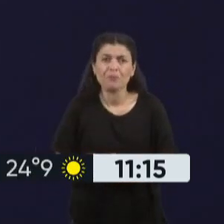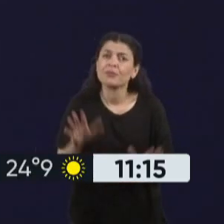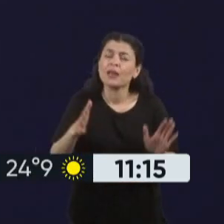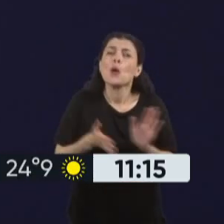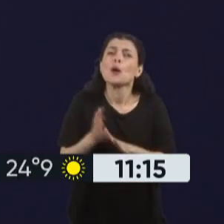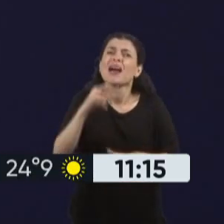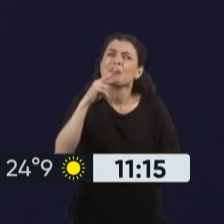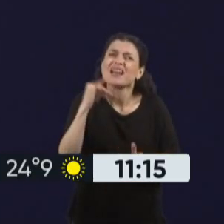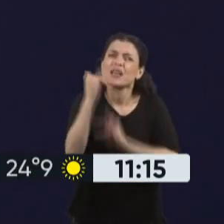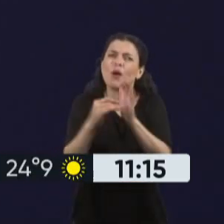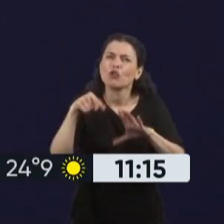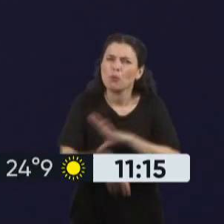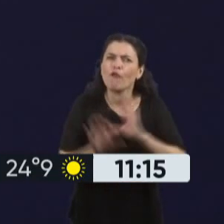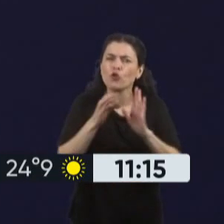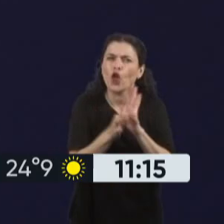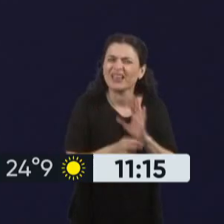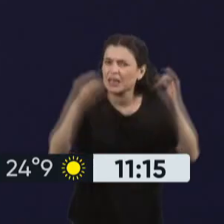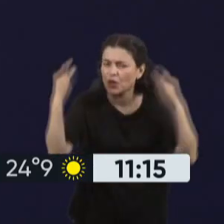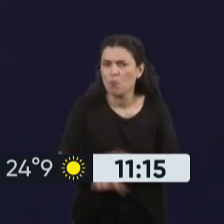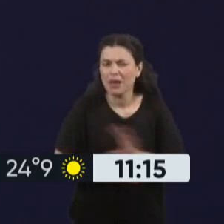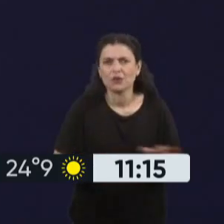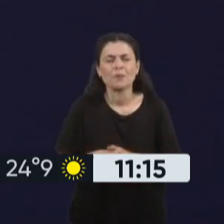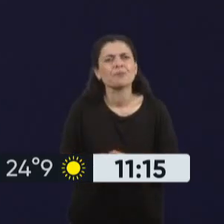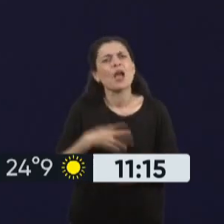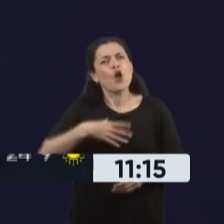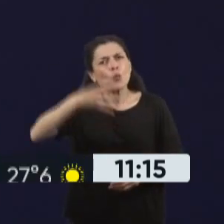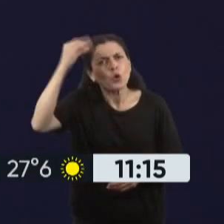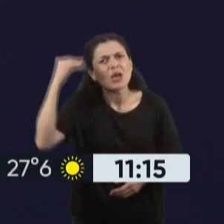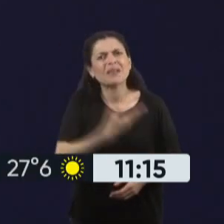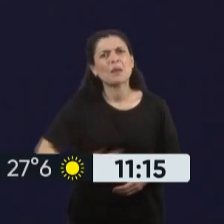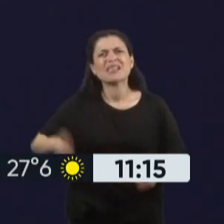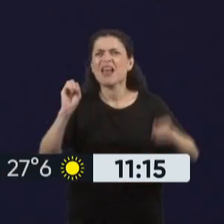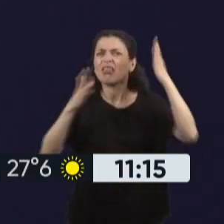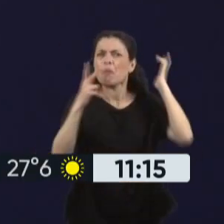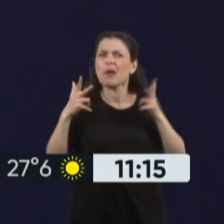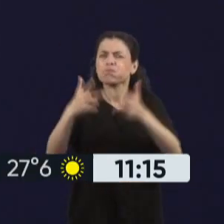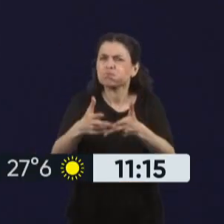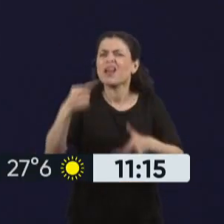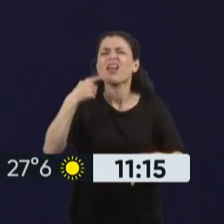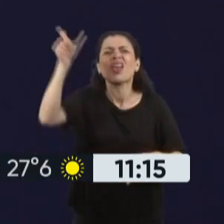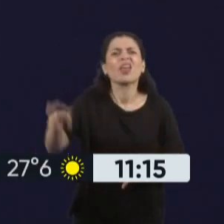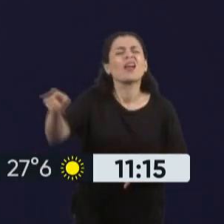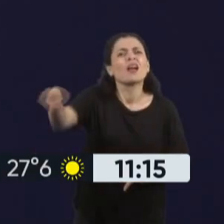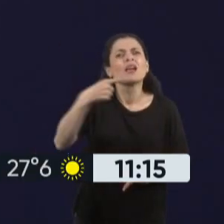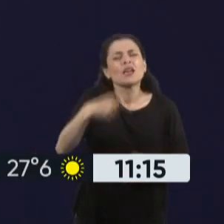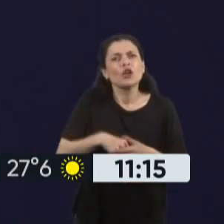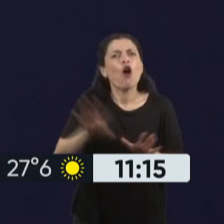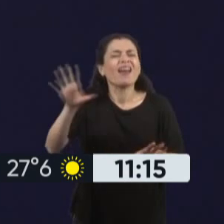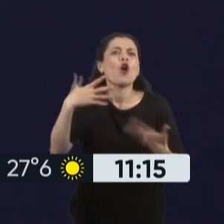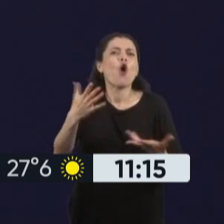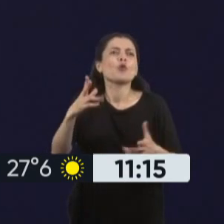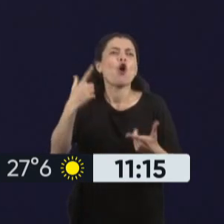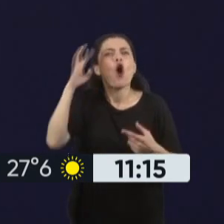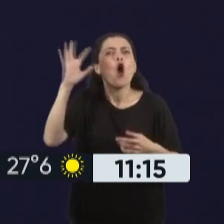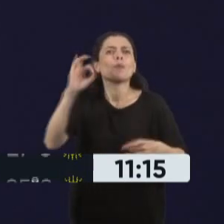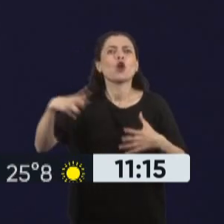específicos. Lo ha dicho el presidente en innumerables oportunidades, no va a, más allá de sus preferencias personales que